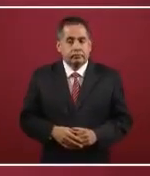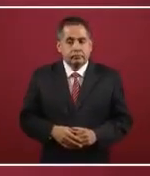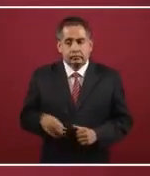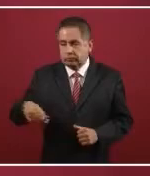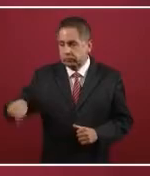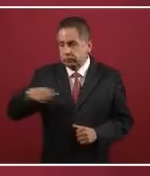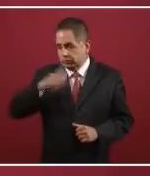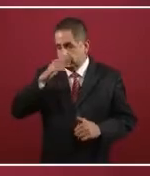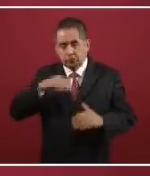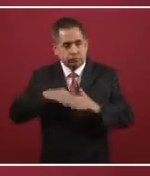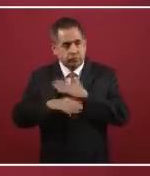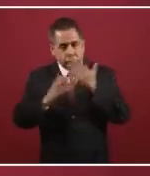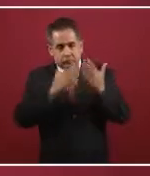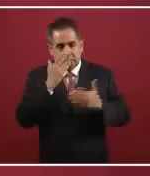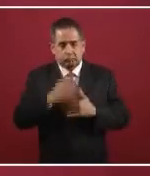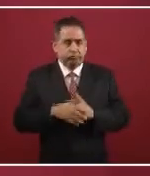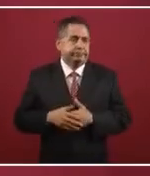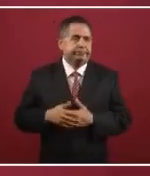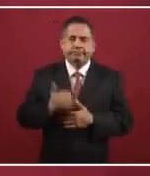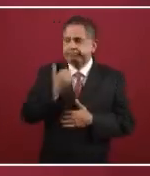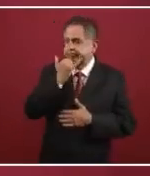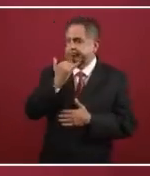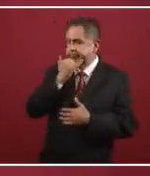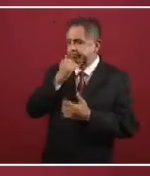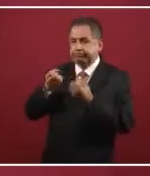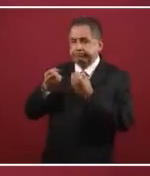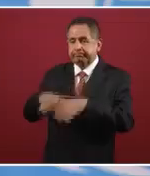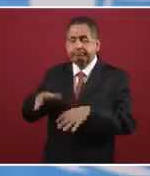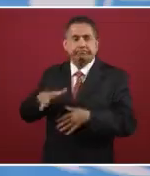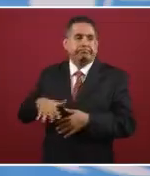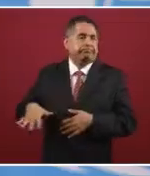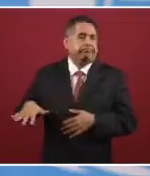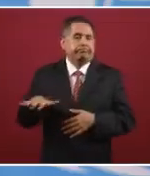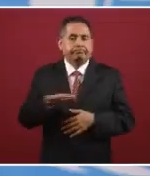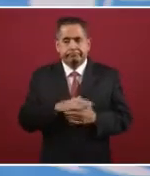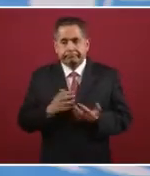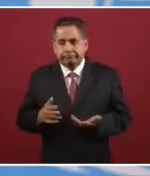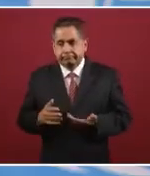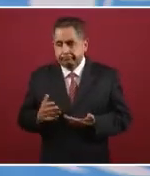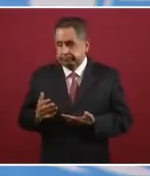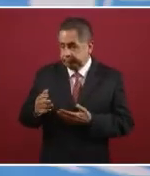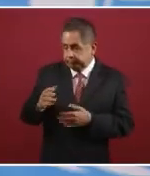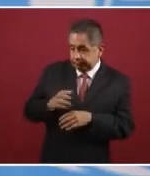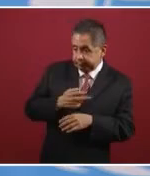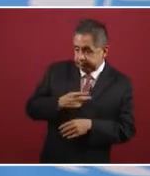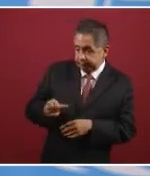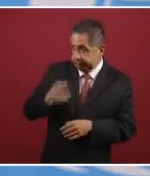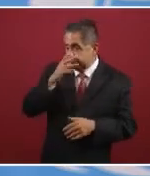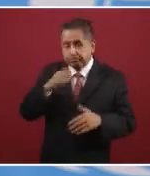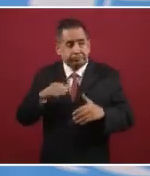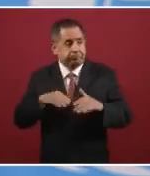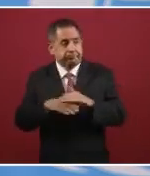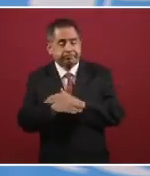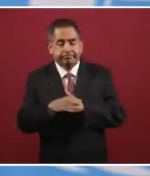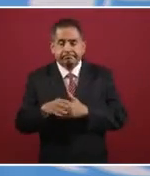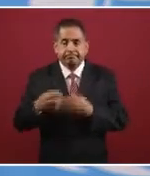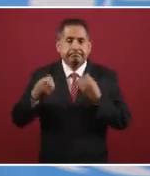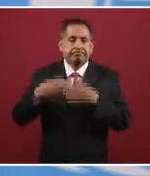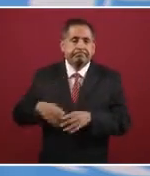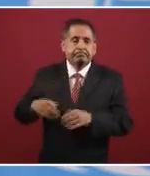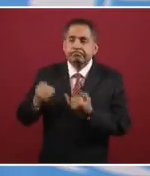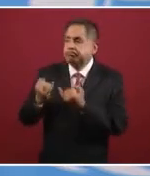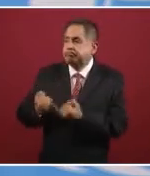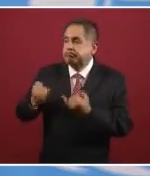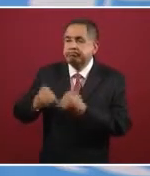y no pueden estudiar. Y esto afecta a los que tienen menos ingresos. Hace